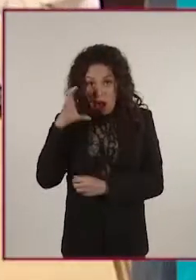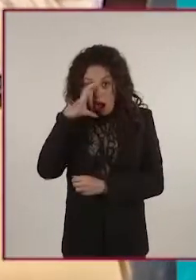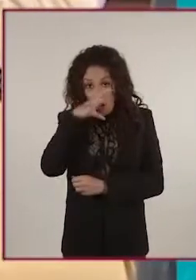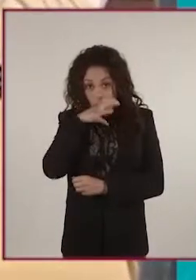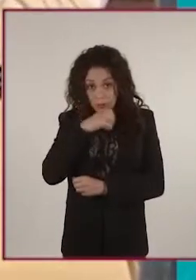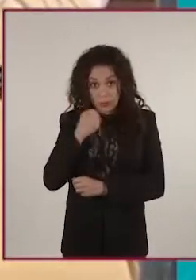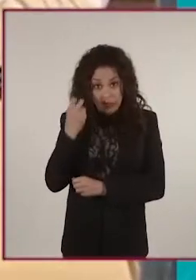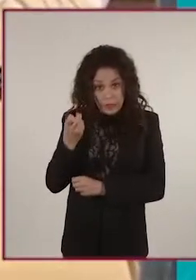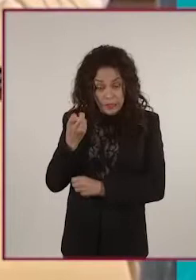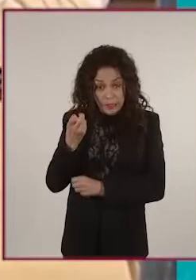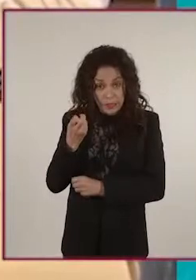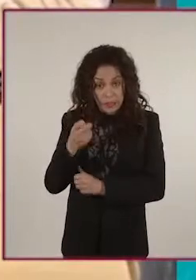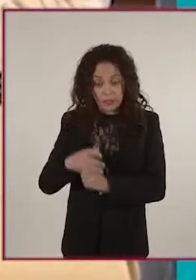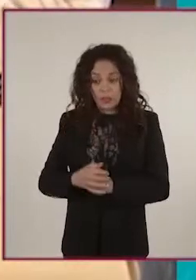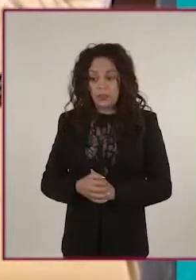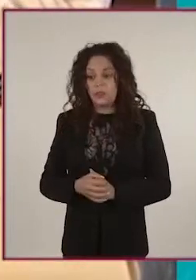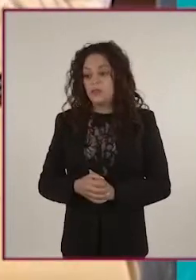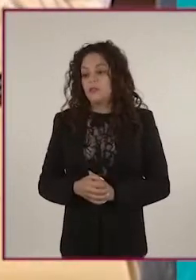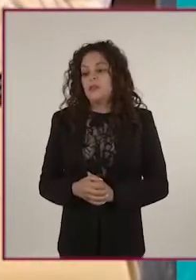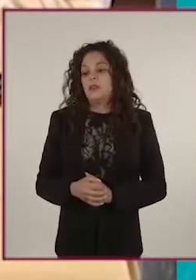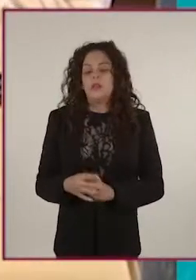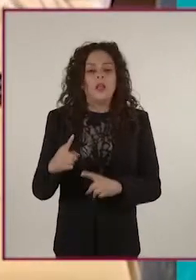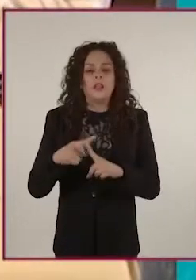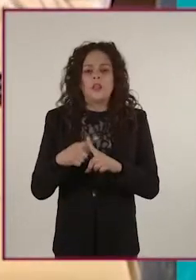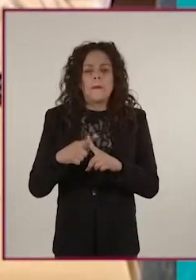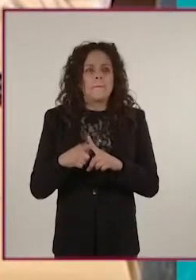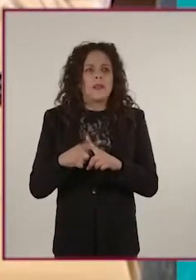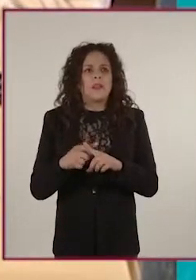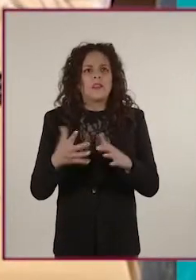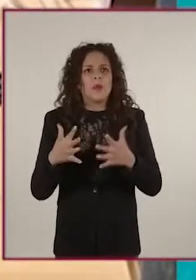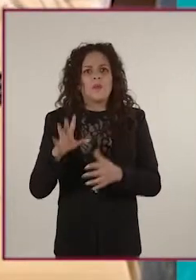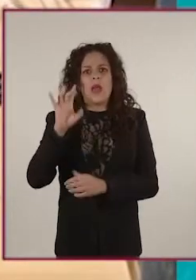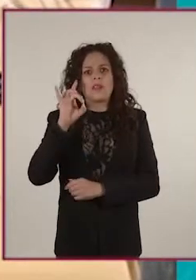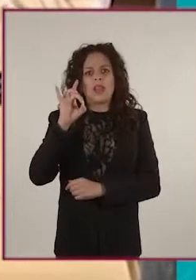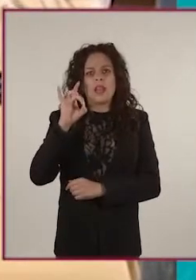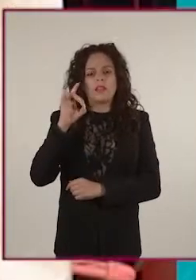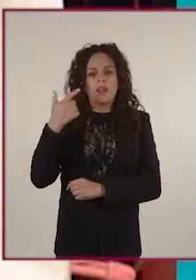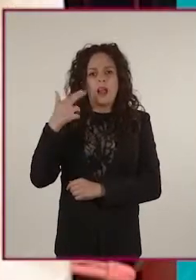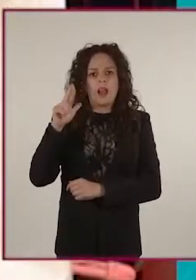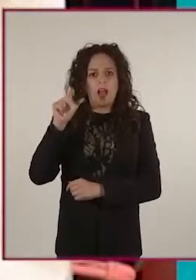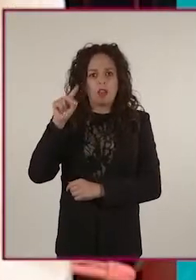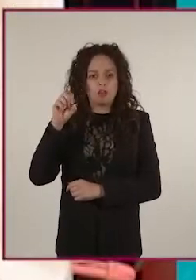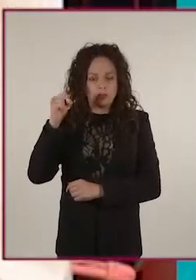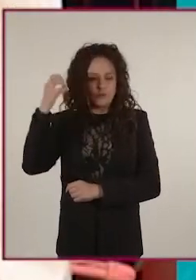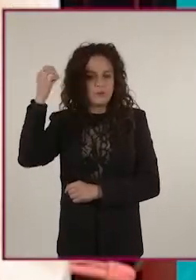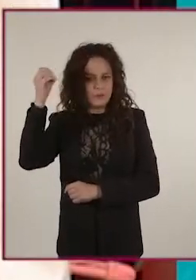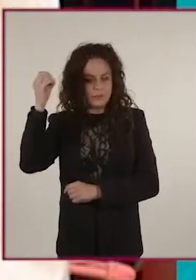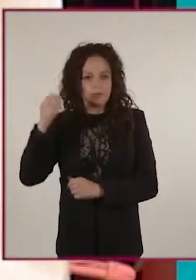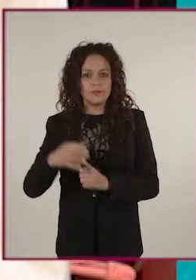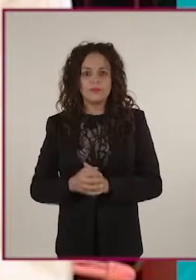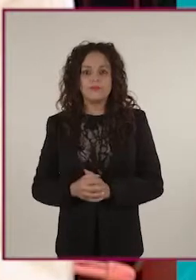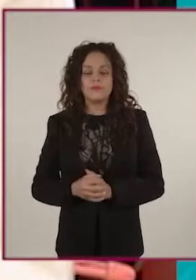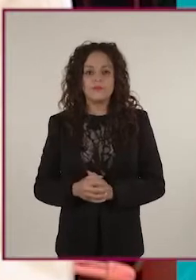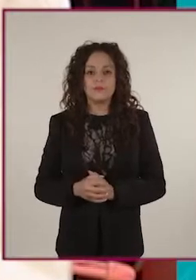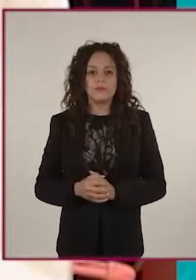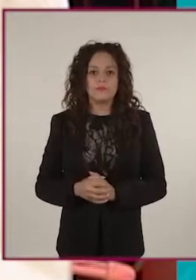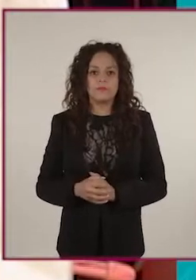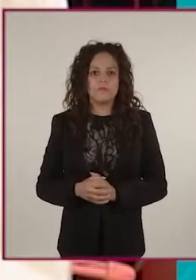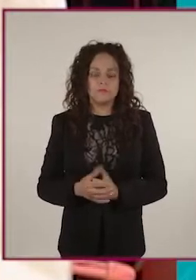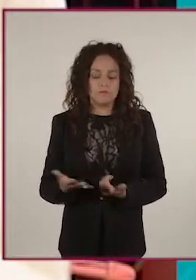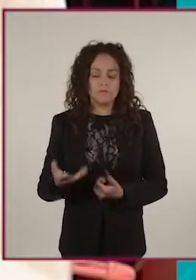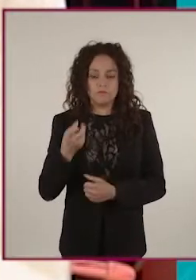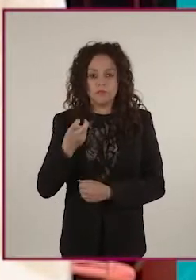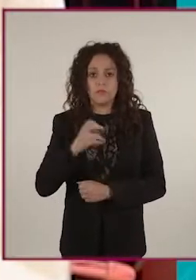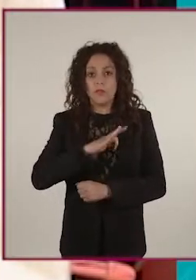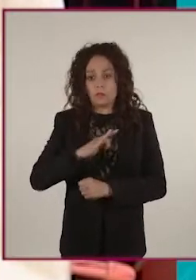calor? Crecen a una temperatura de unos 30 grados, ¿no? Que es como a temperatura ambiente casi pueden